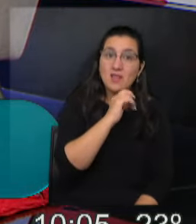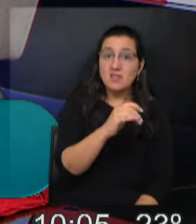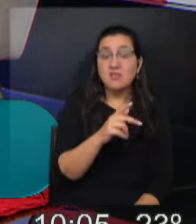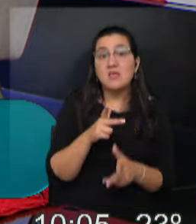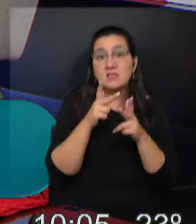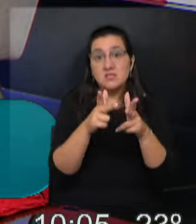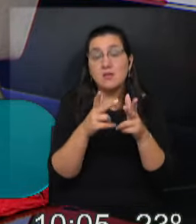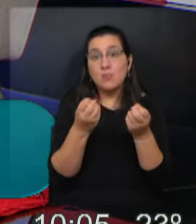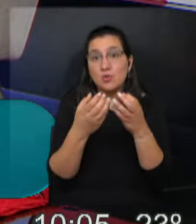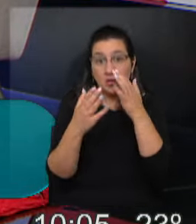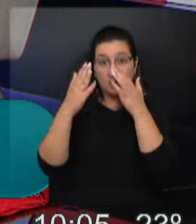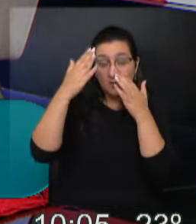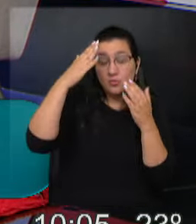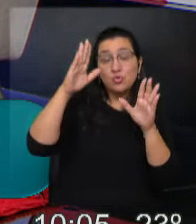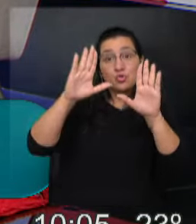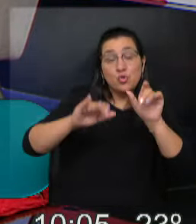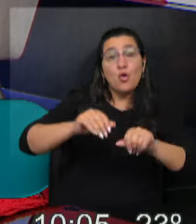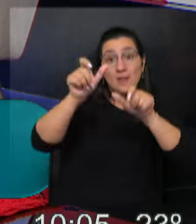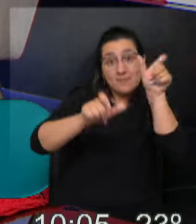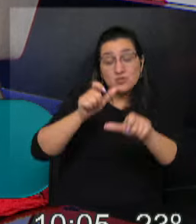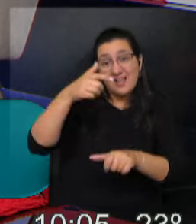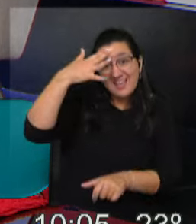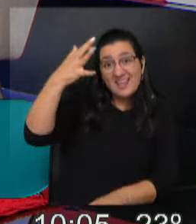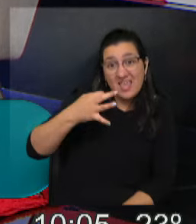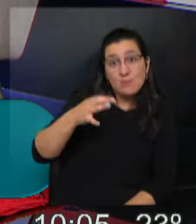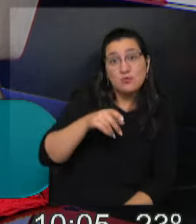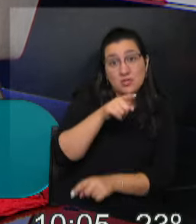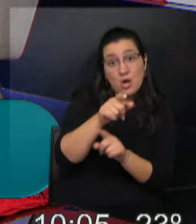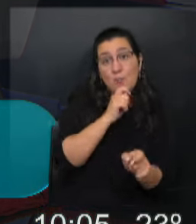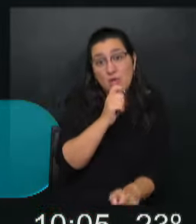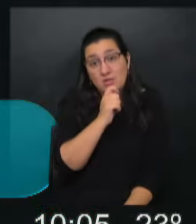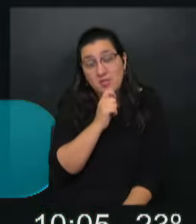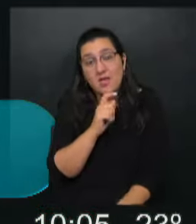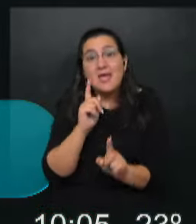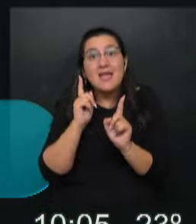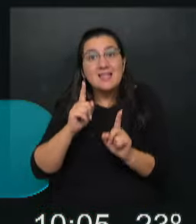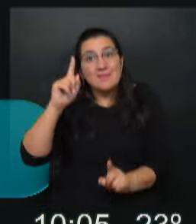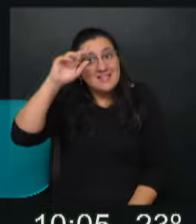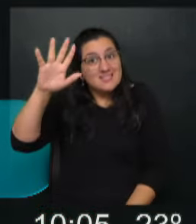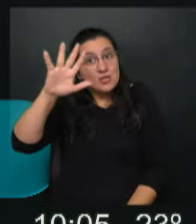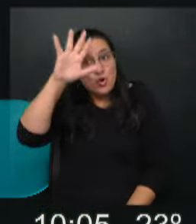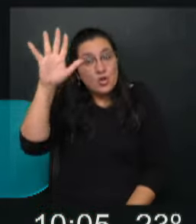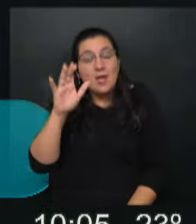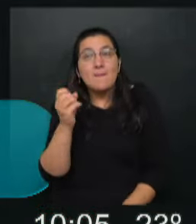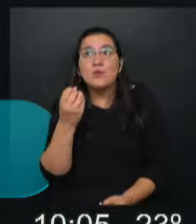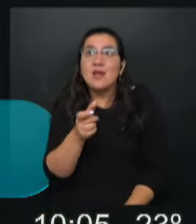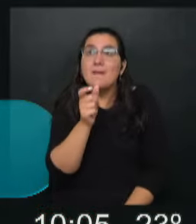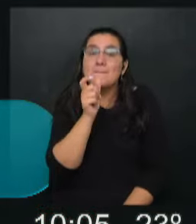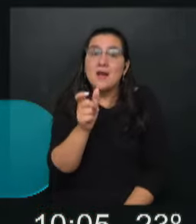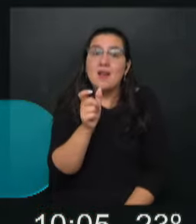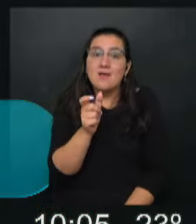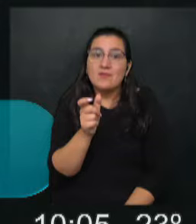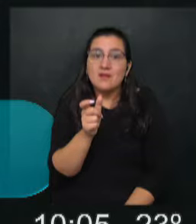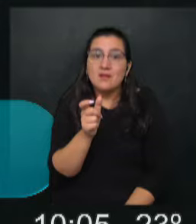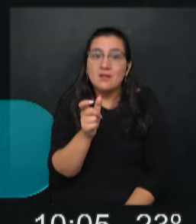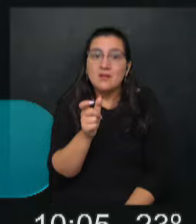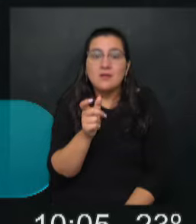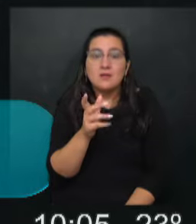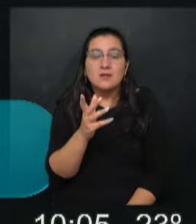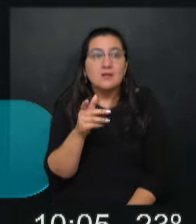todos creemos en ustedes. Y la psicología, que también la palabra como instrumento en la cura, en